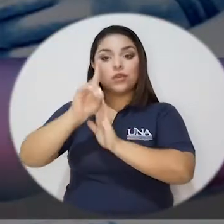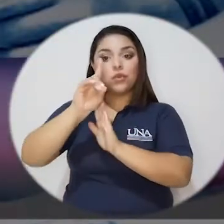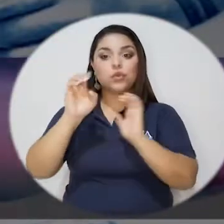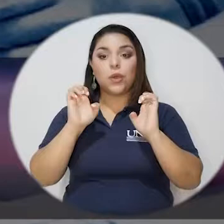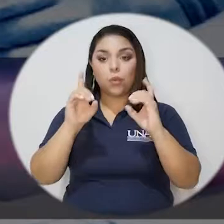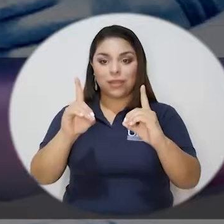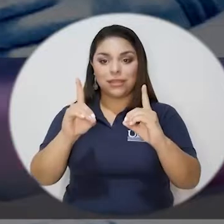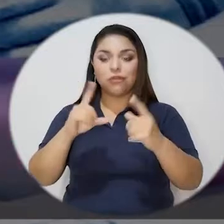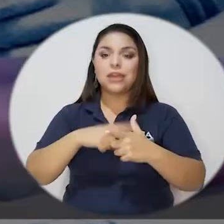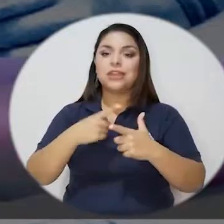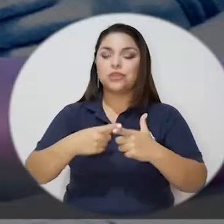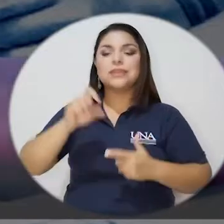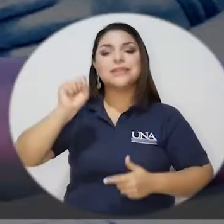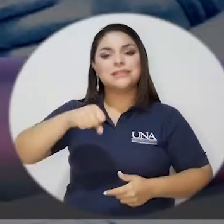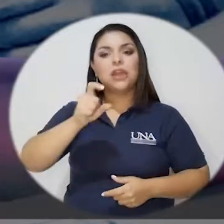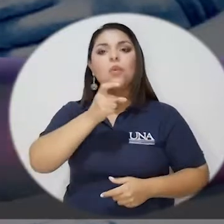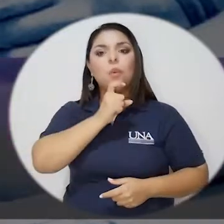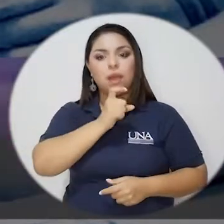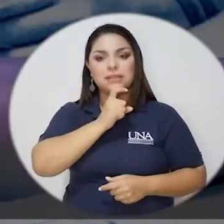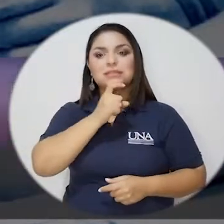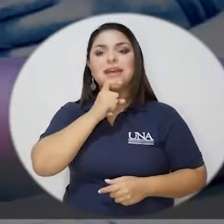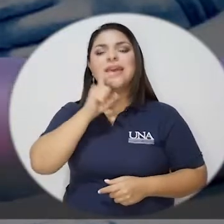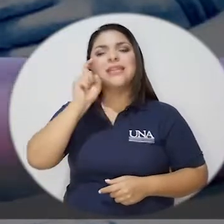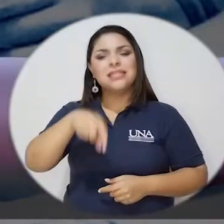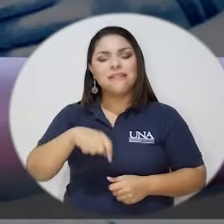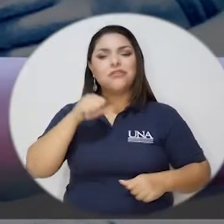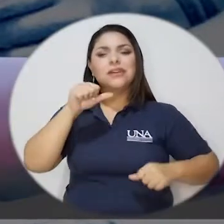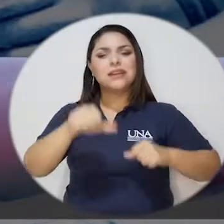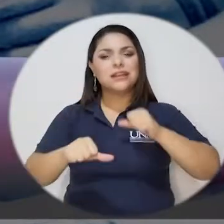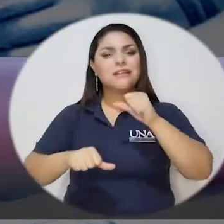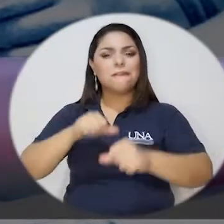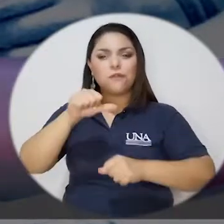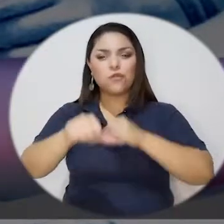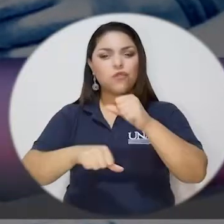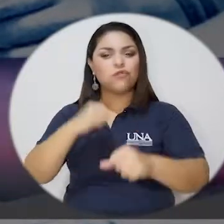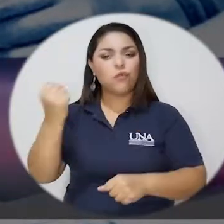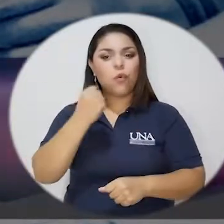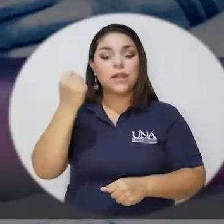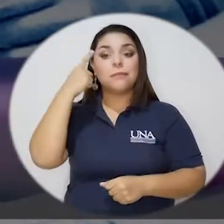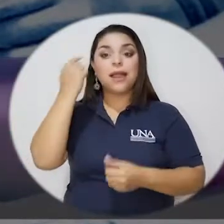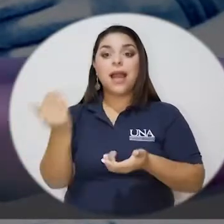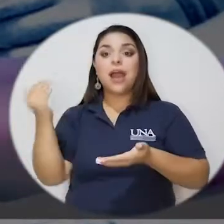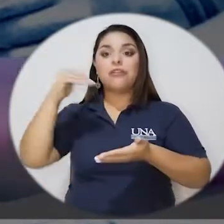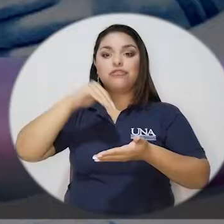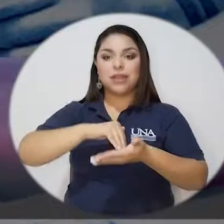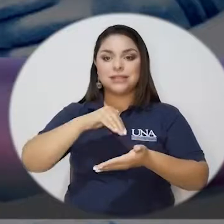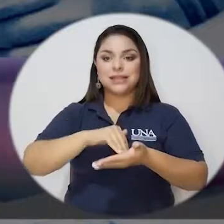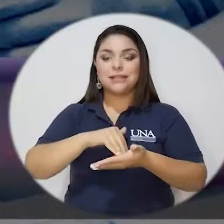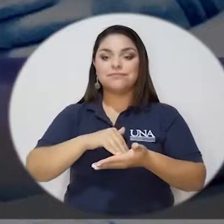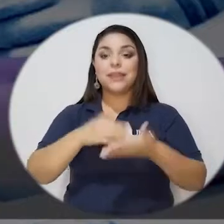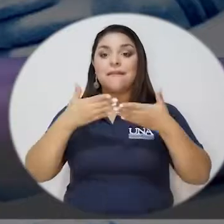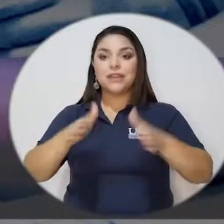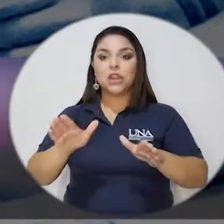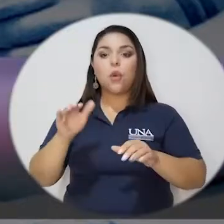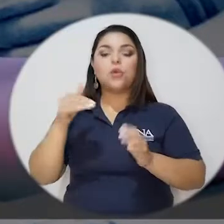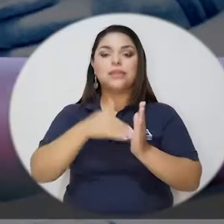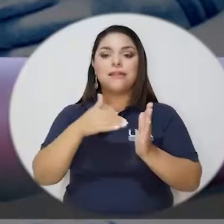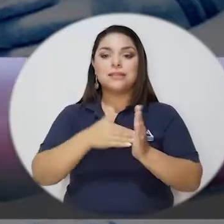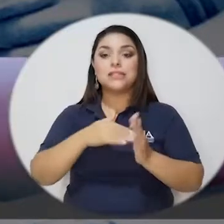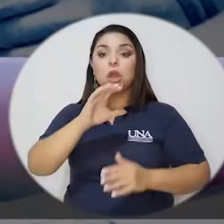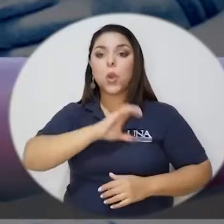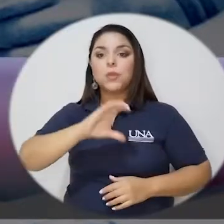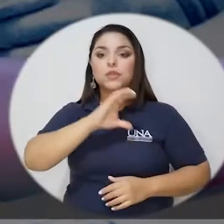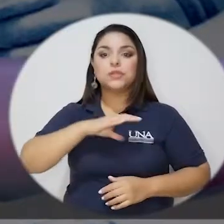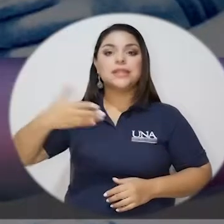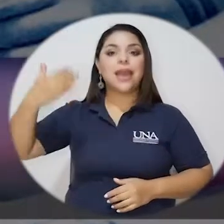Entonces sí, realmente va a costar y hay que hacer todo un esfuerzo para regresar a tener las condiciones